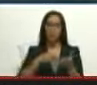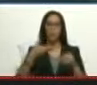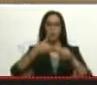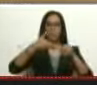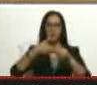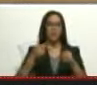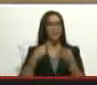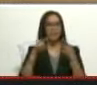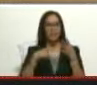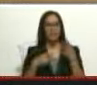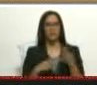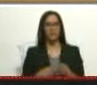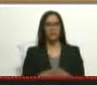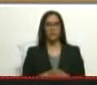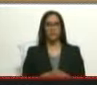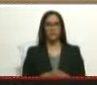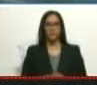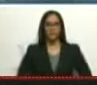etcétera, etcétera,